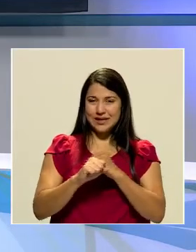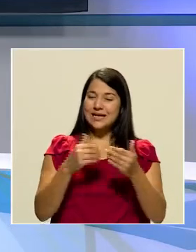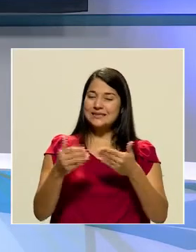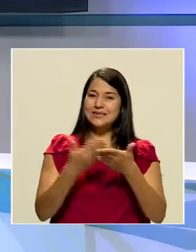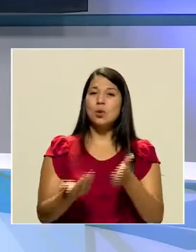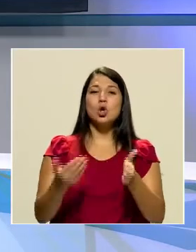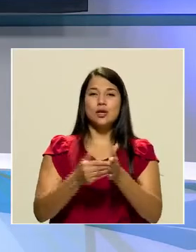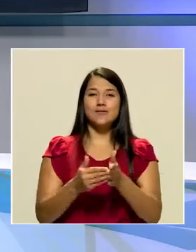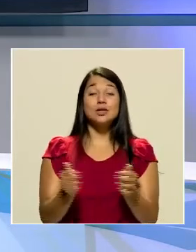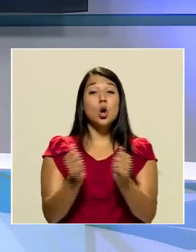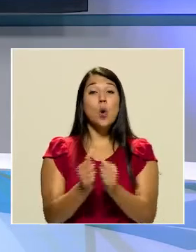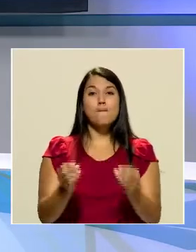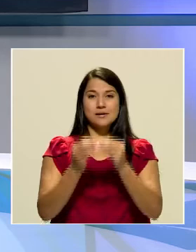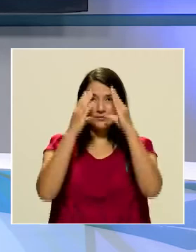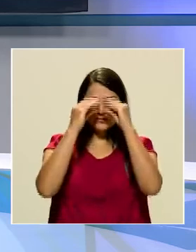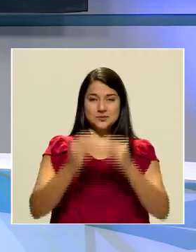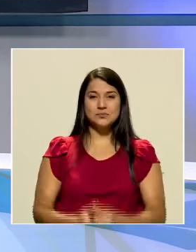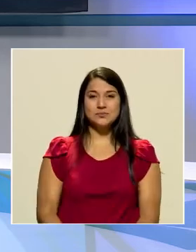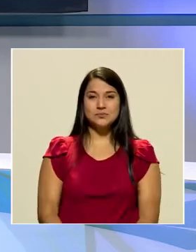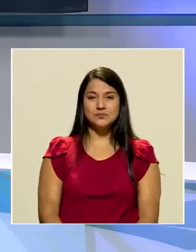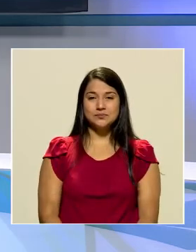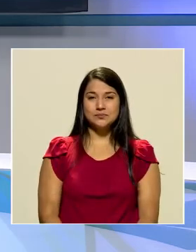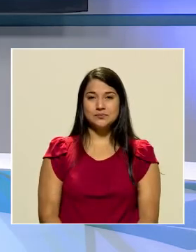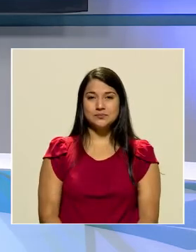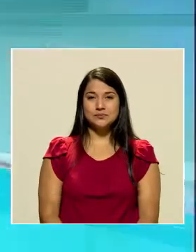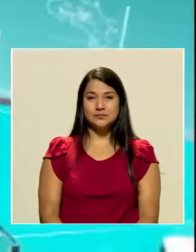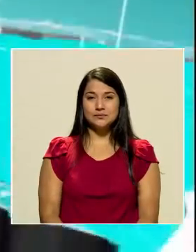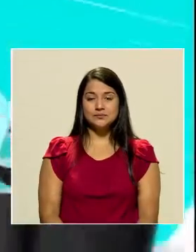enseguida regresamos con más información.